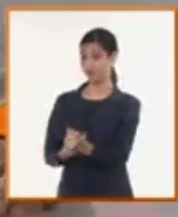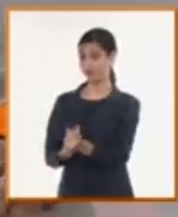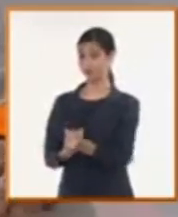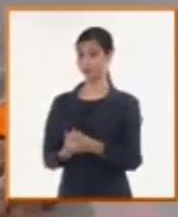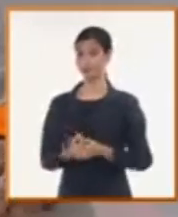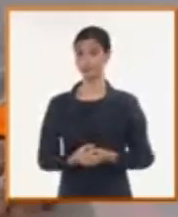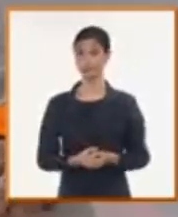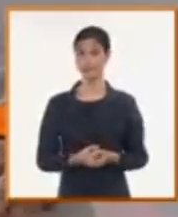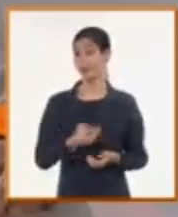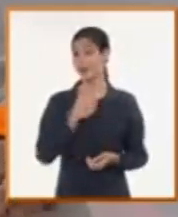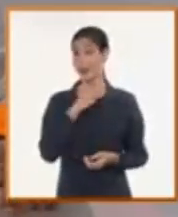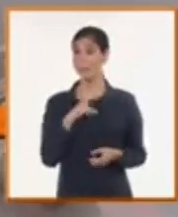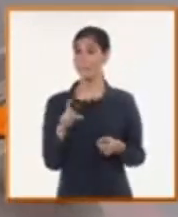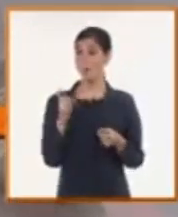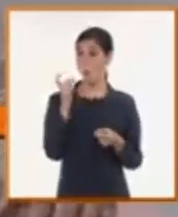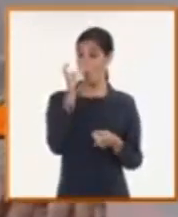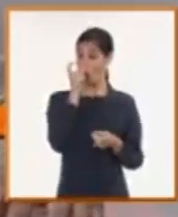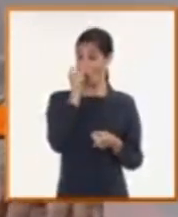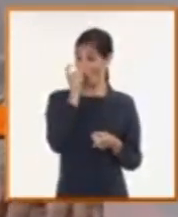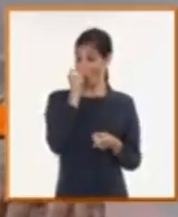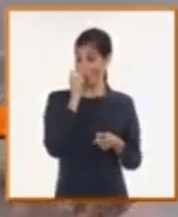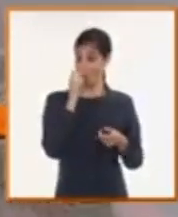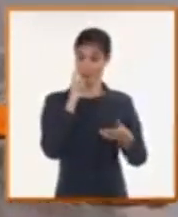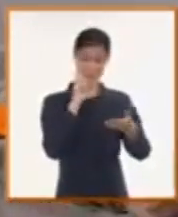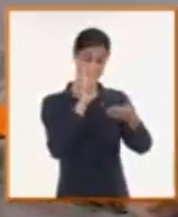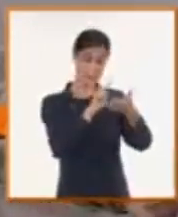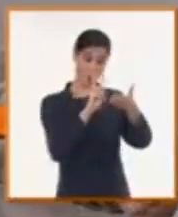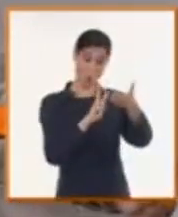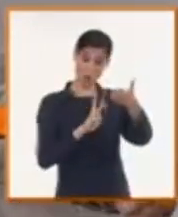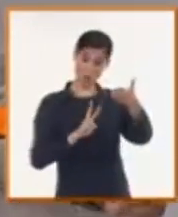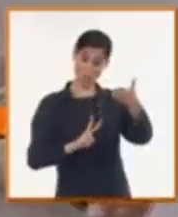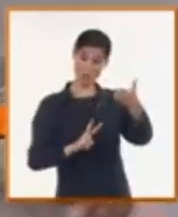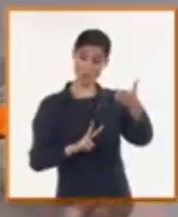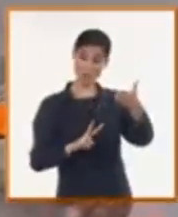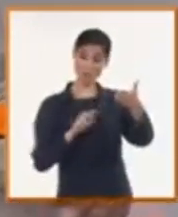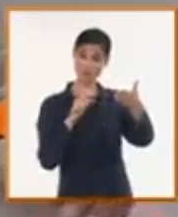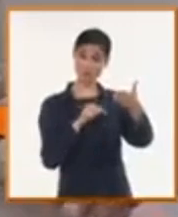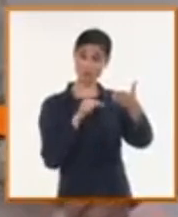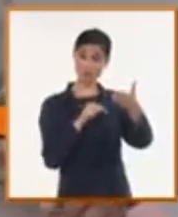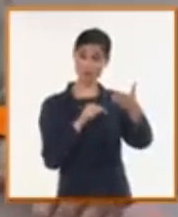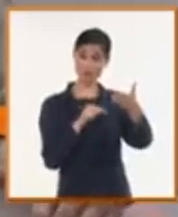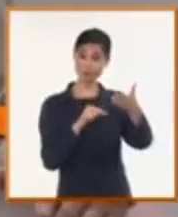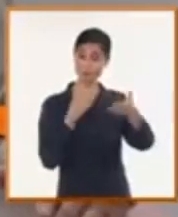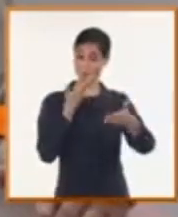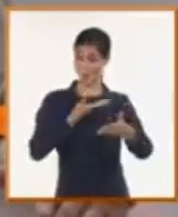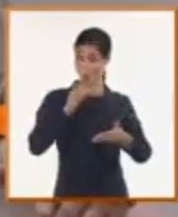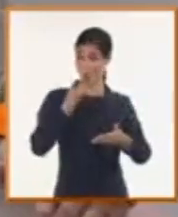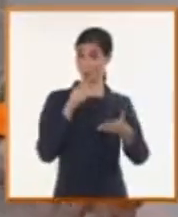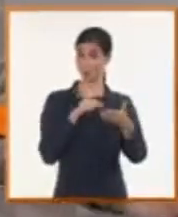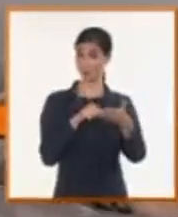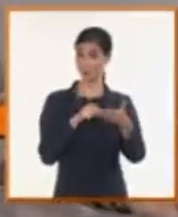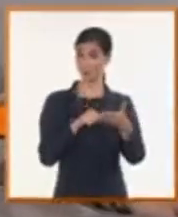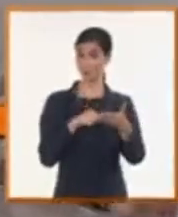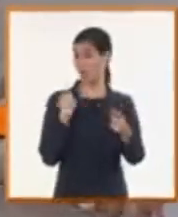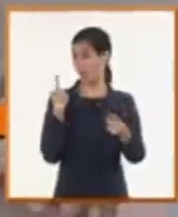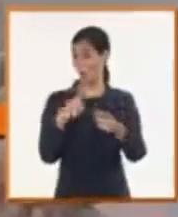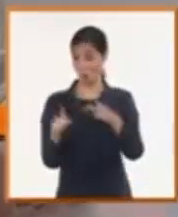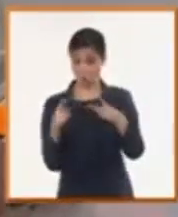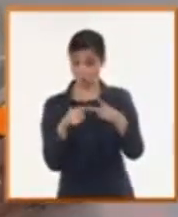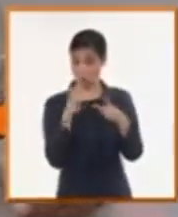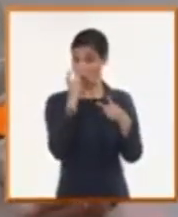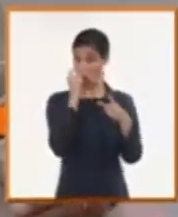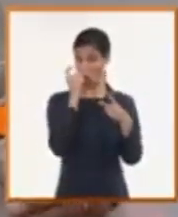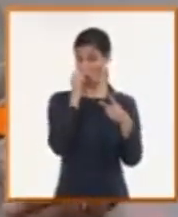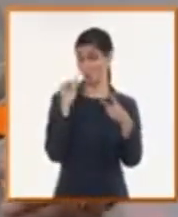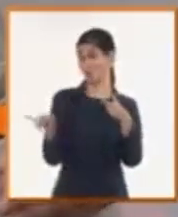Leiva. El poeta. El poeta, que se hacía acompañar de Joel Yen. Otro.